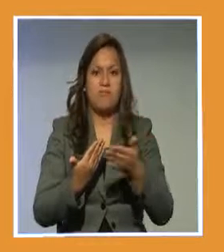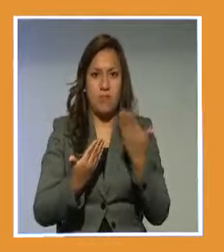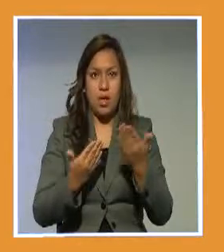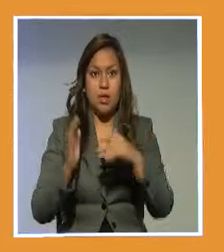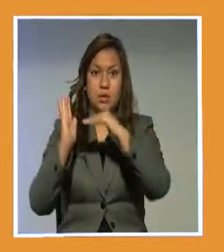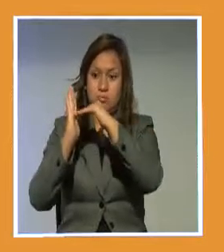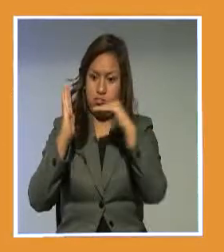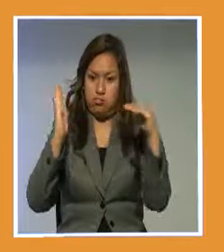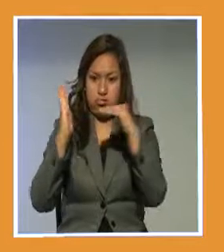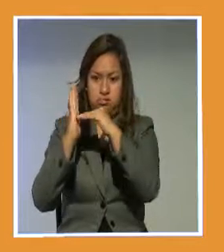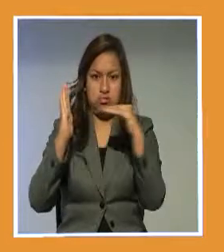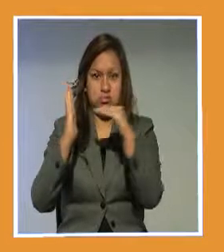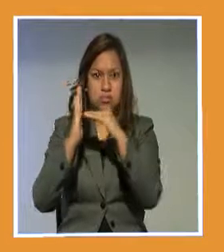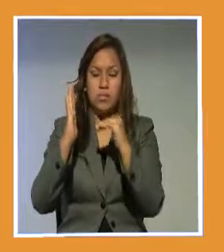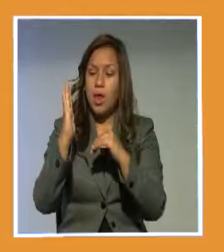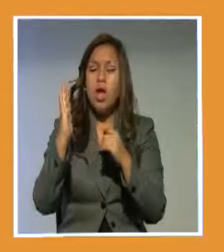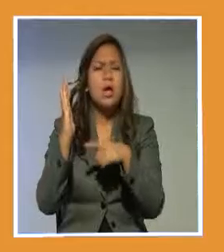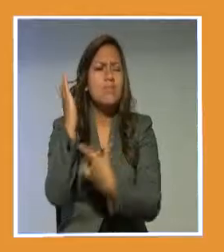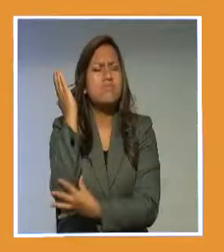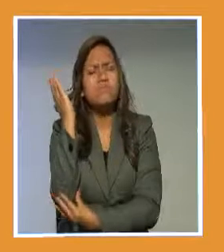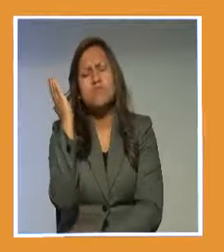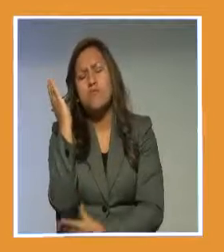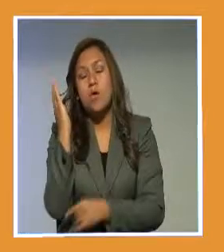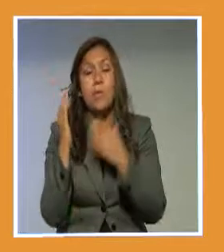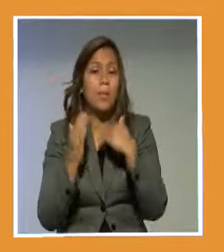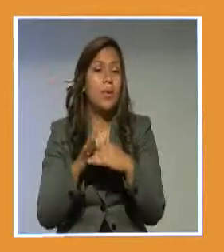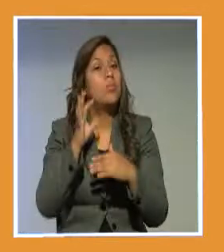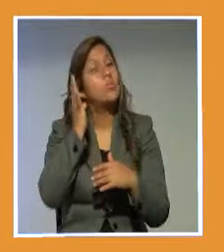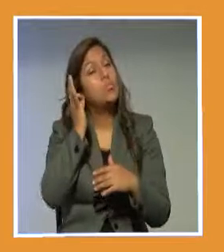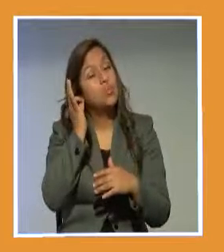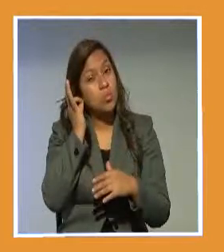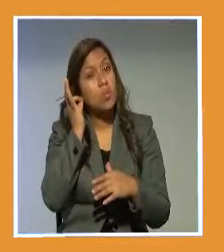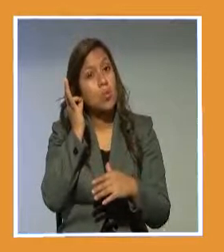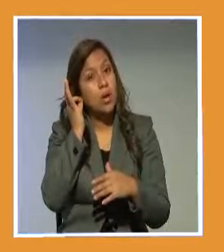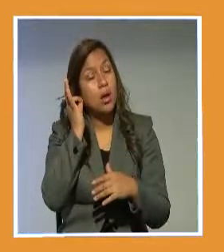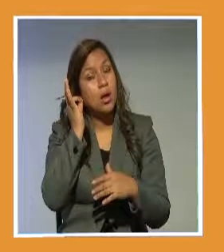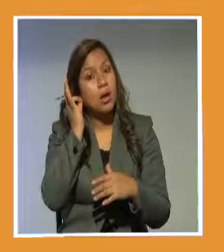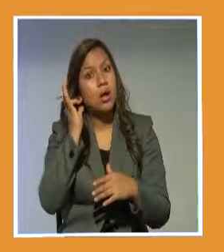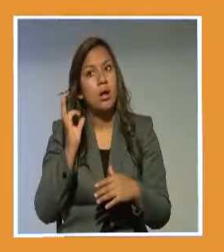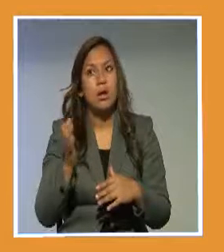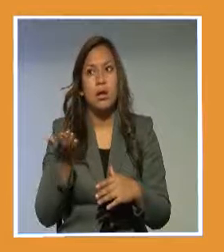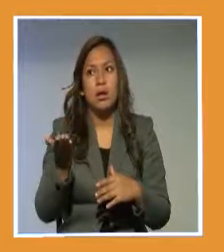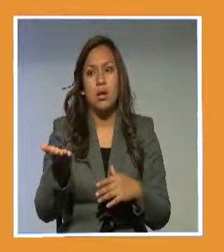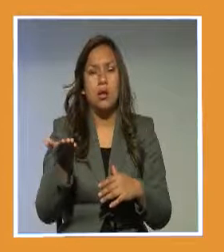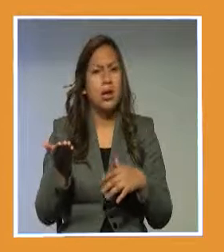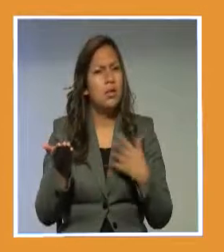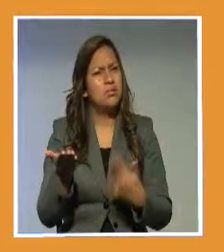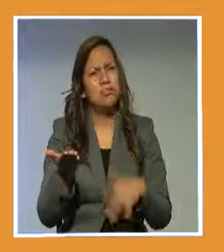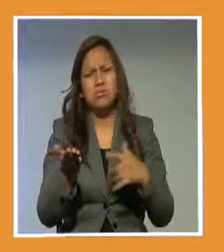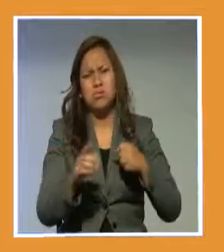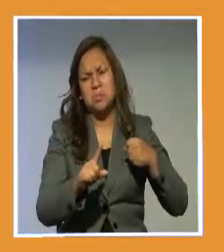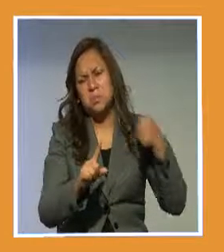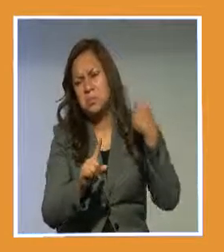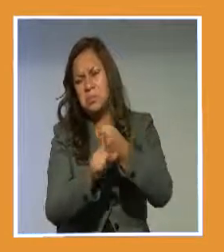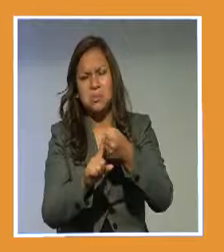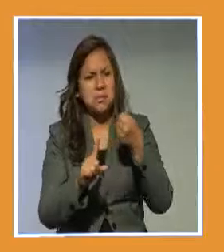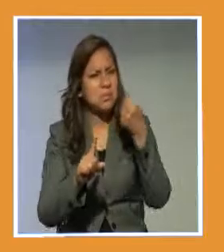más pobres de la población. Muchas veces una mujer que principalmente era violentada, era abusada, era